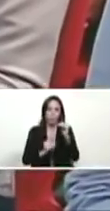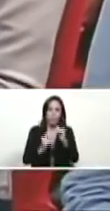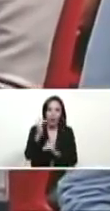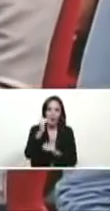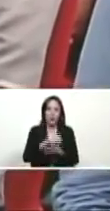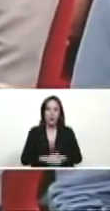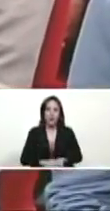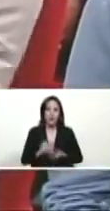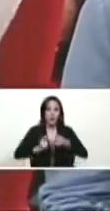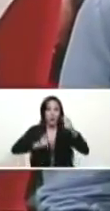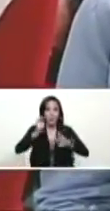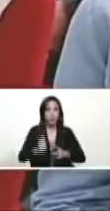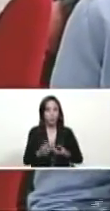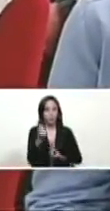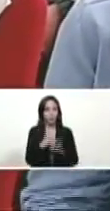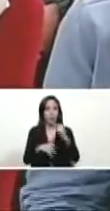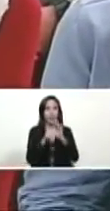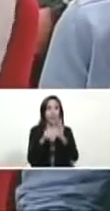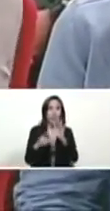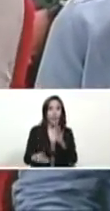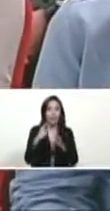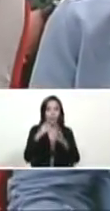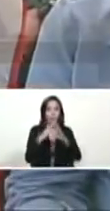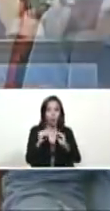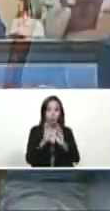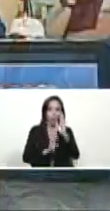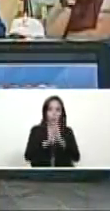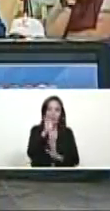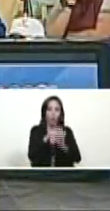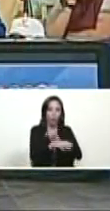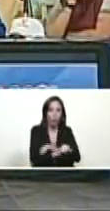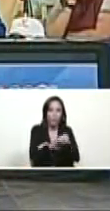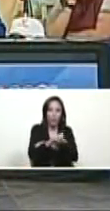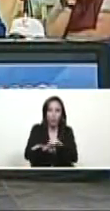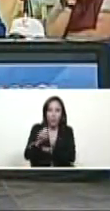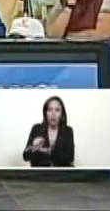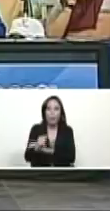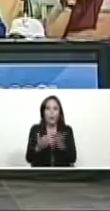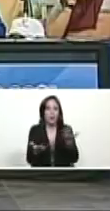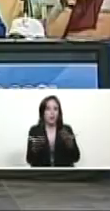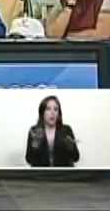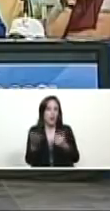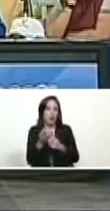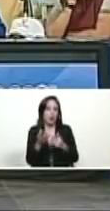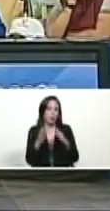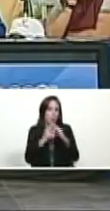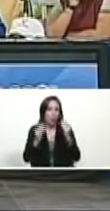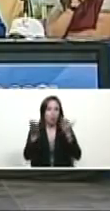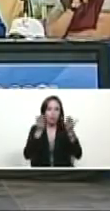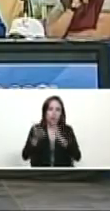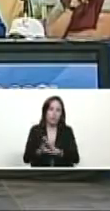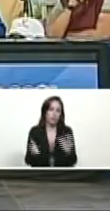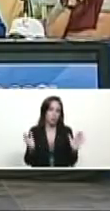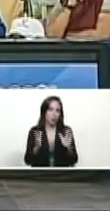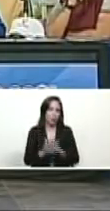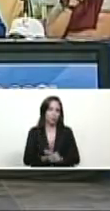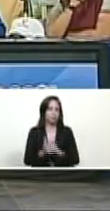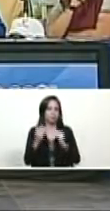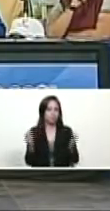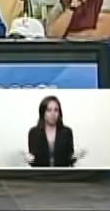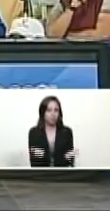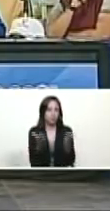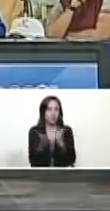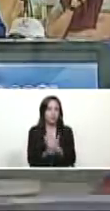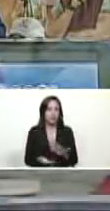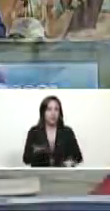de la gente y su derecho a acceder a servicios. En una puja